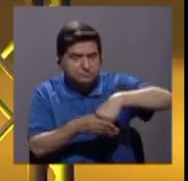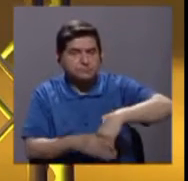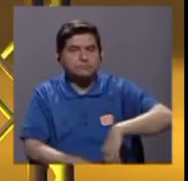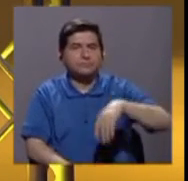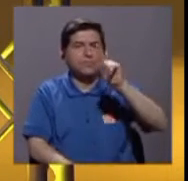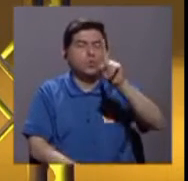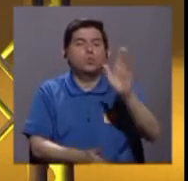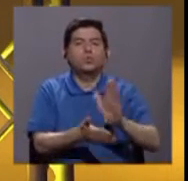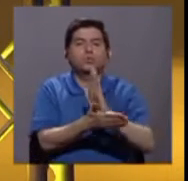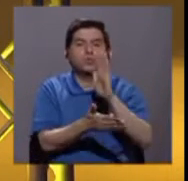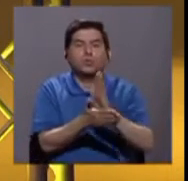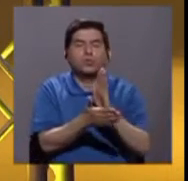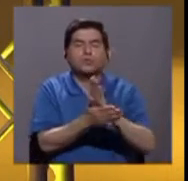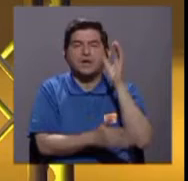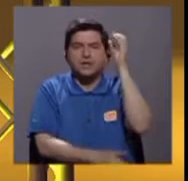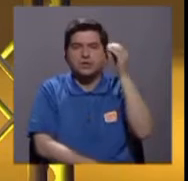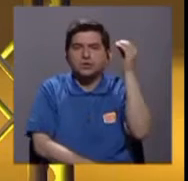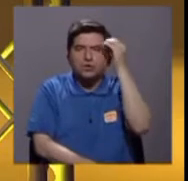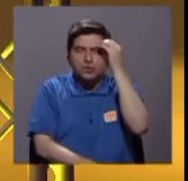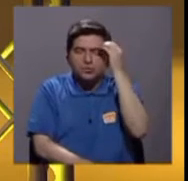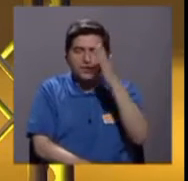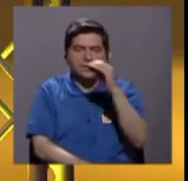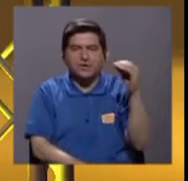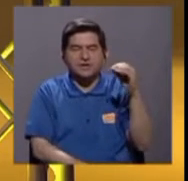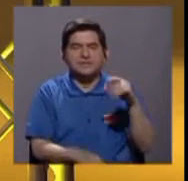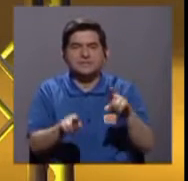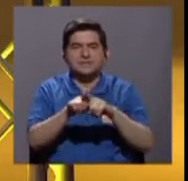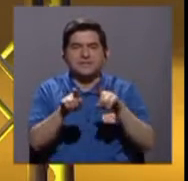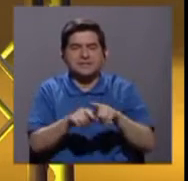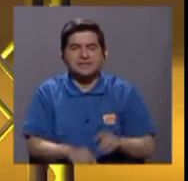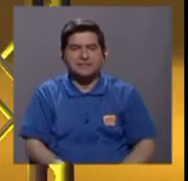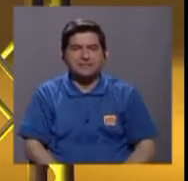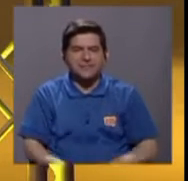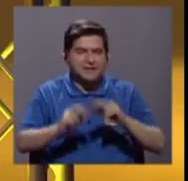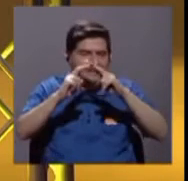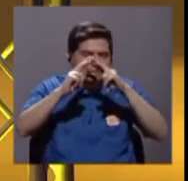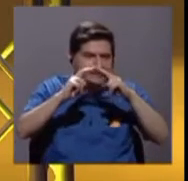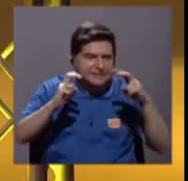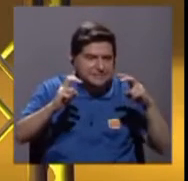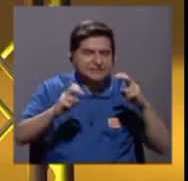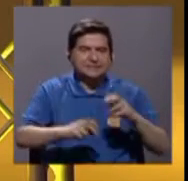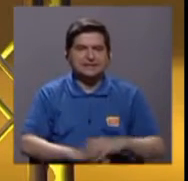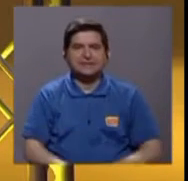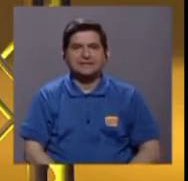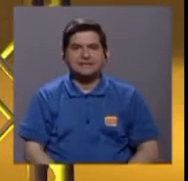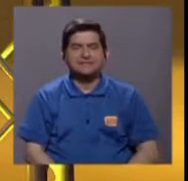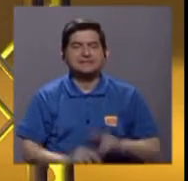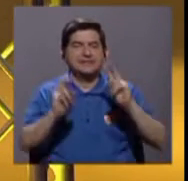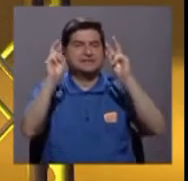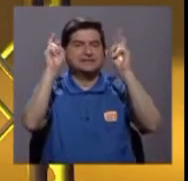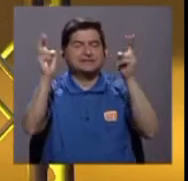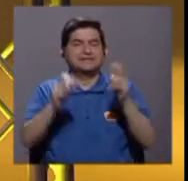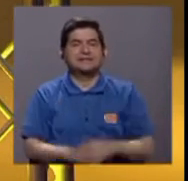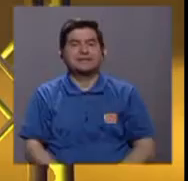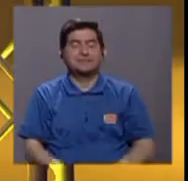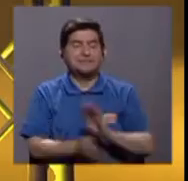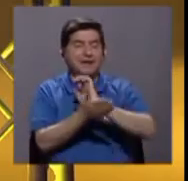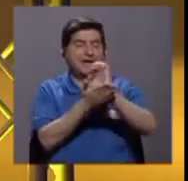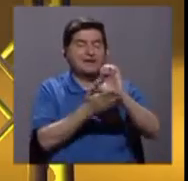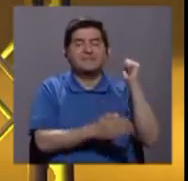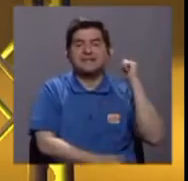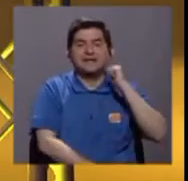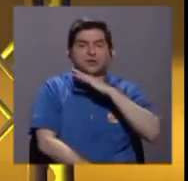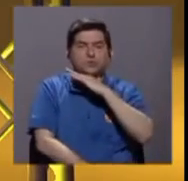un documento de opiniones y sugestiones sobre el tema de la prevención de la